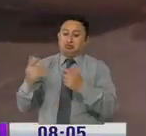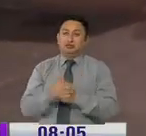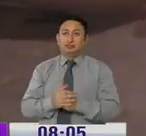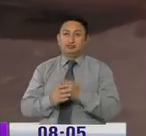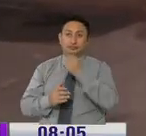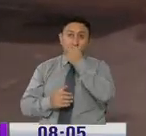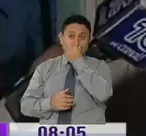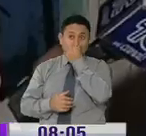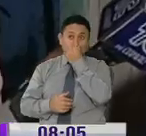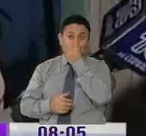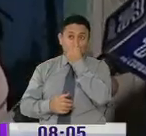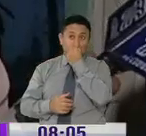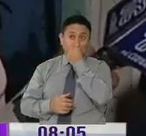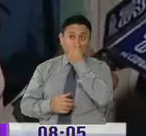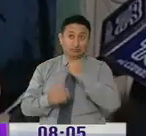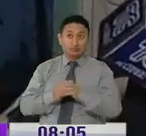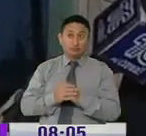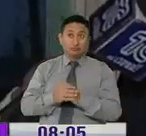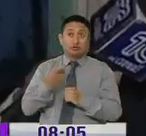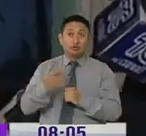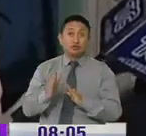para dormir y escuché las detonaciones.